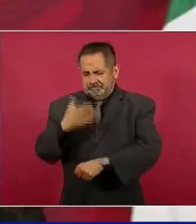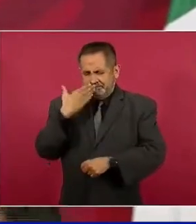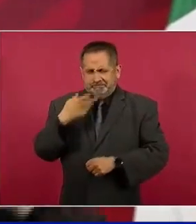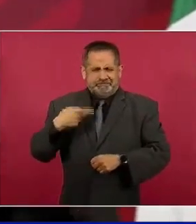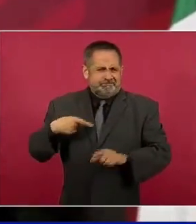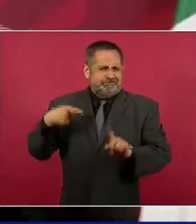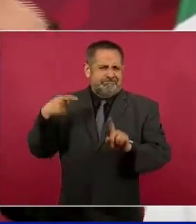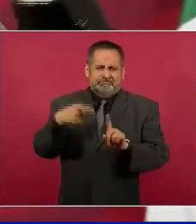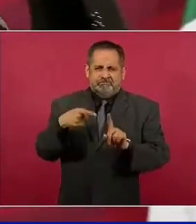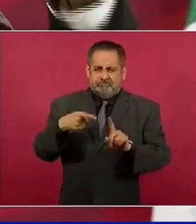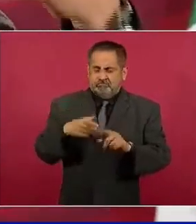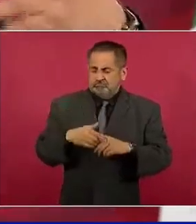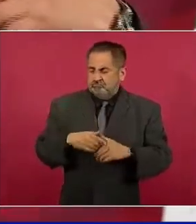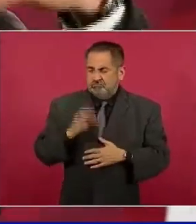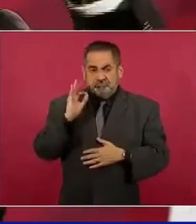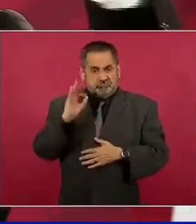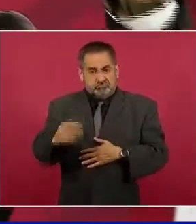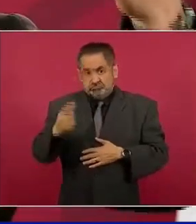que se adelanta